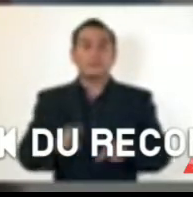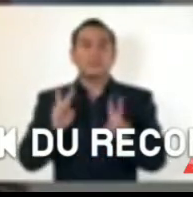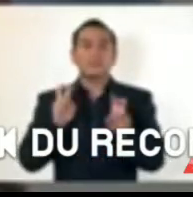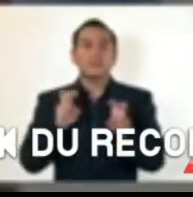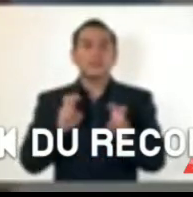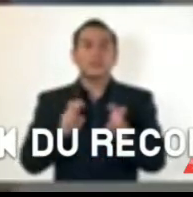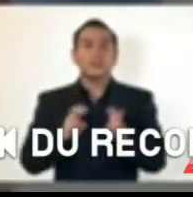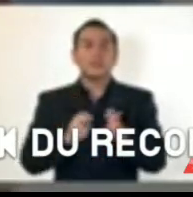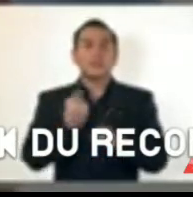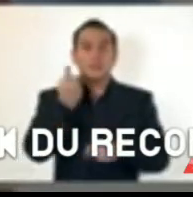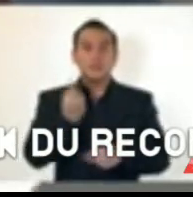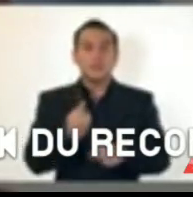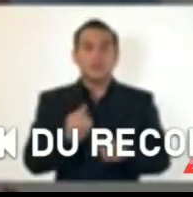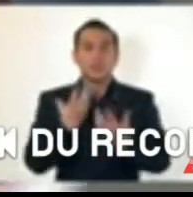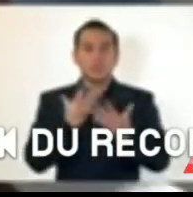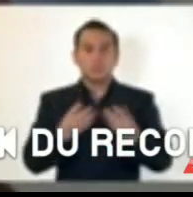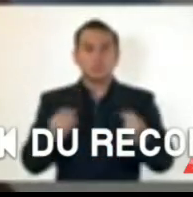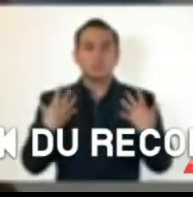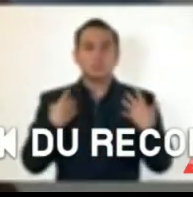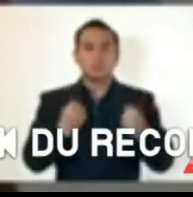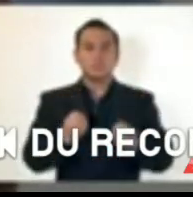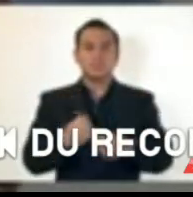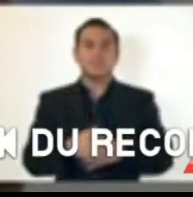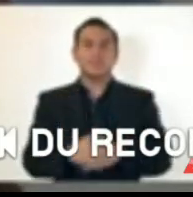casos fueron más tarde.